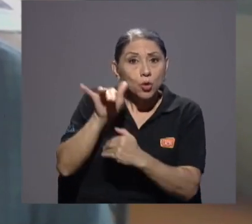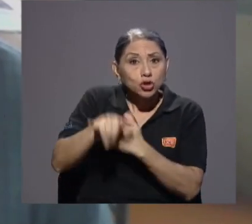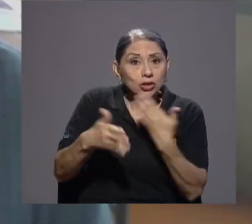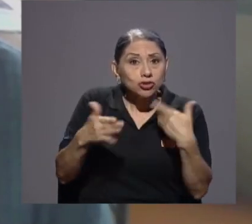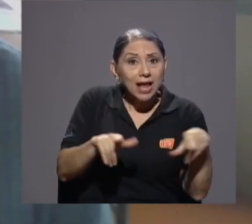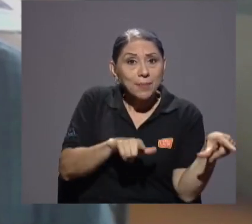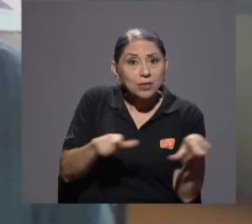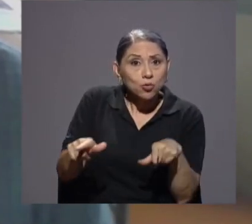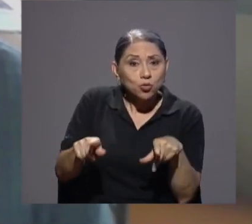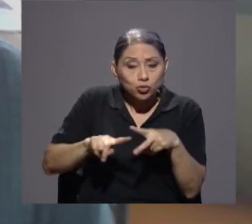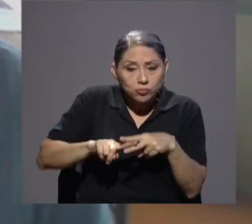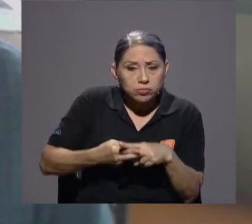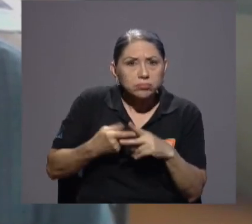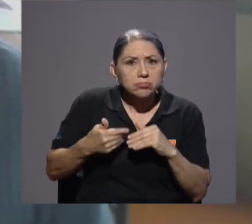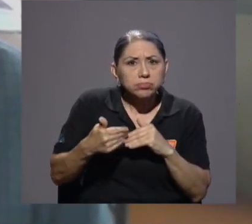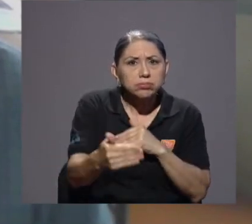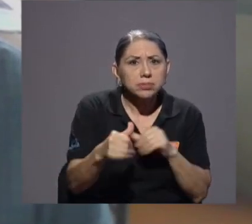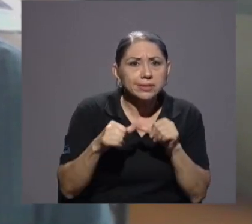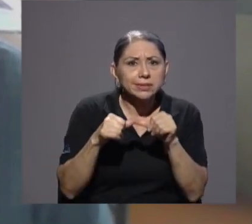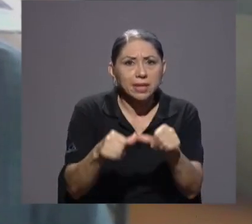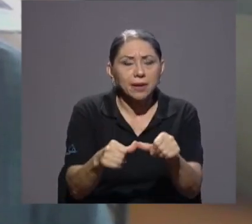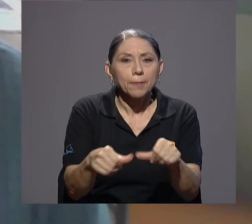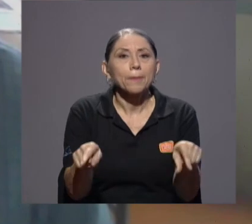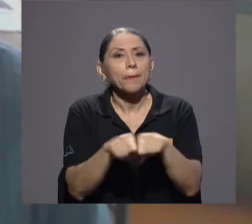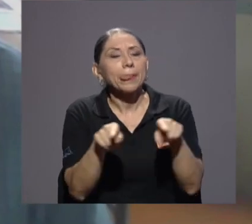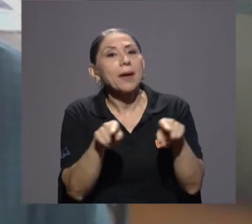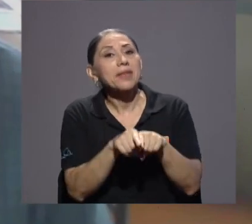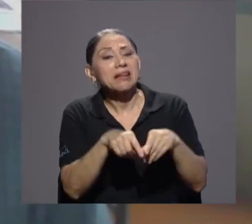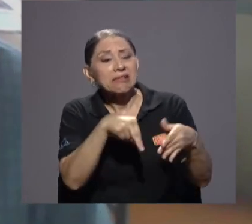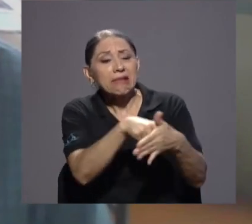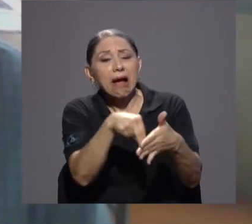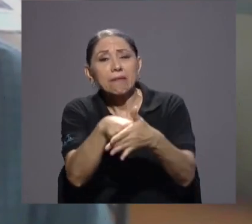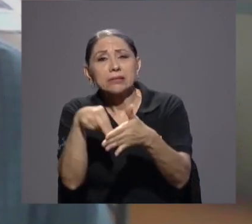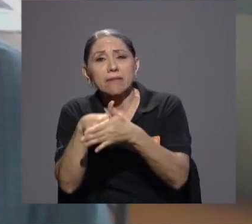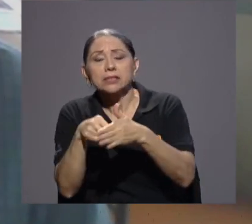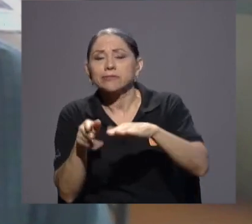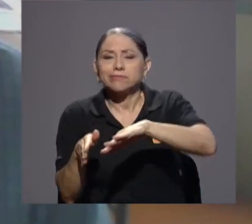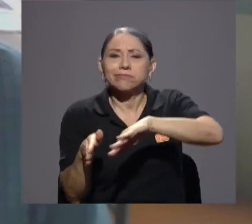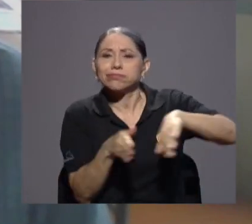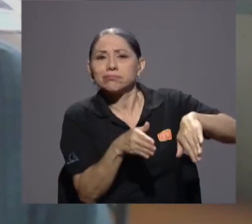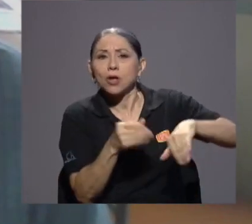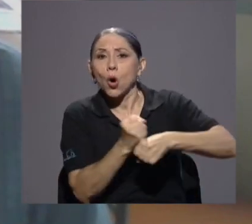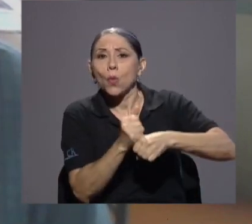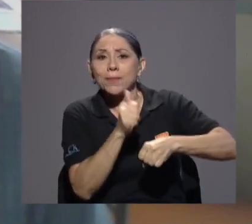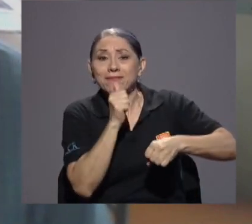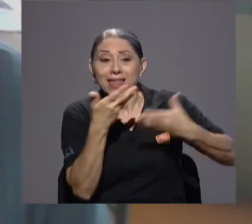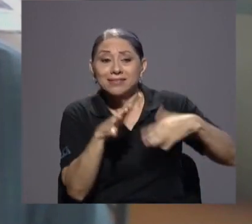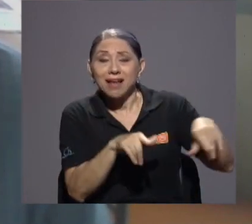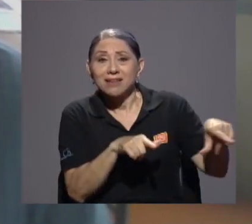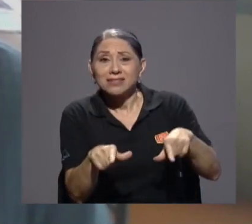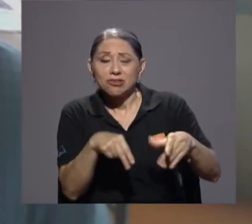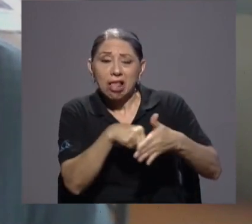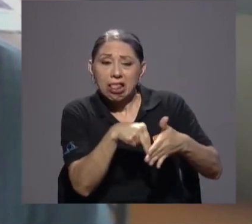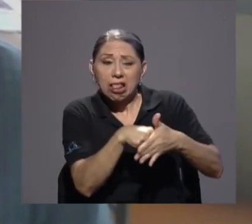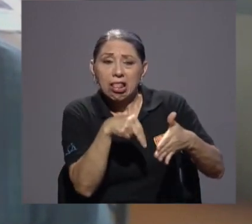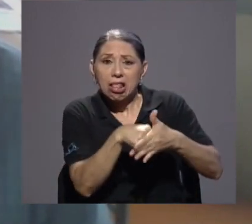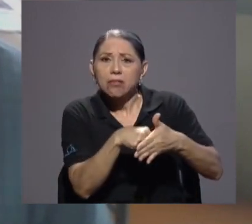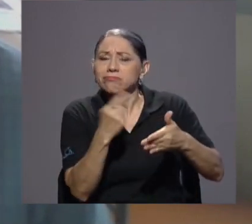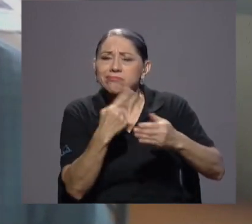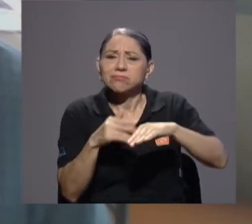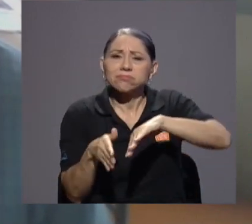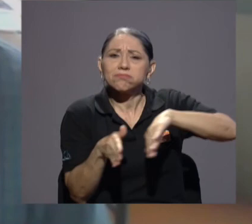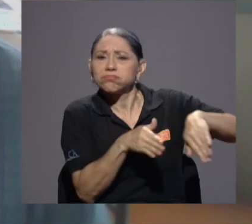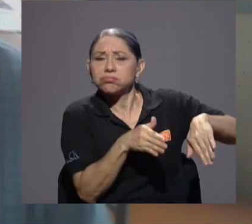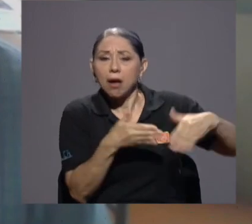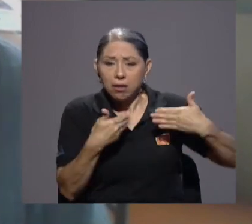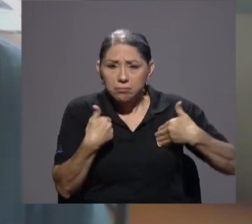maduros a nivel de obra pública y quitando las trabas a los proyectos de obra privada que también ya están maduros y podrían entrar.